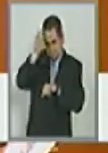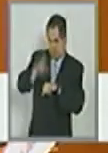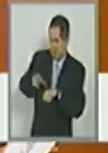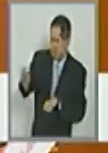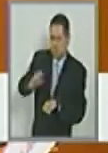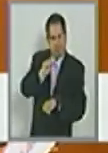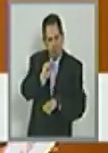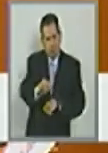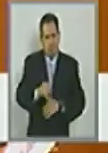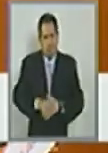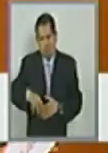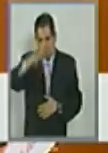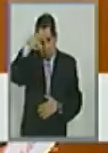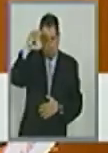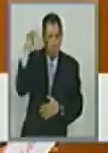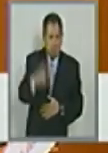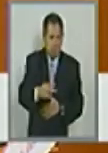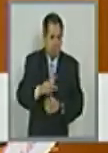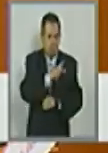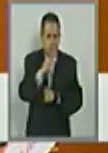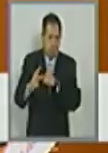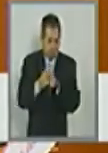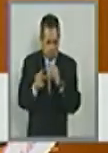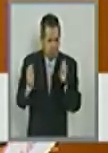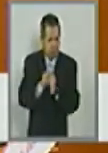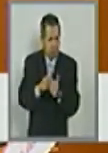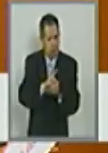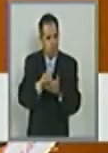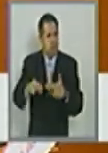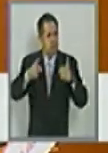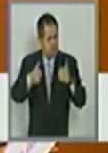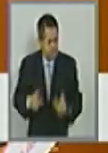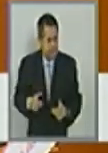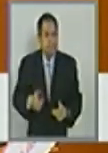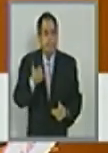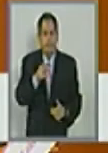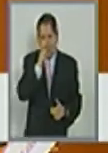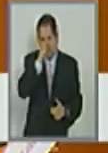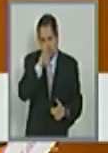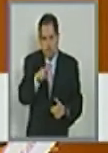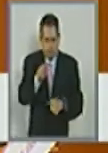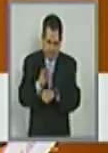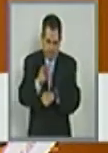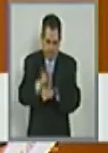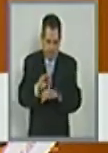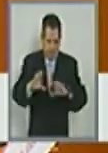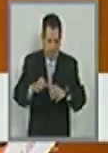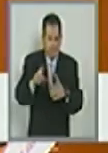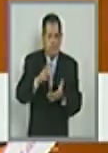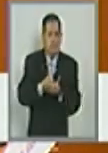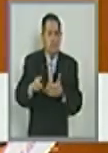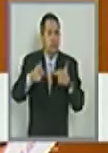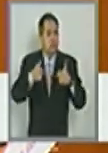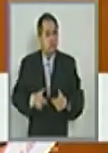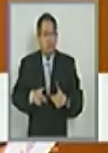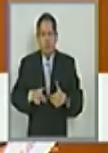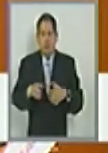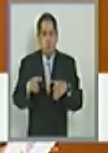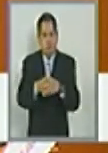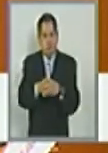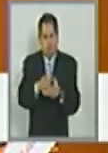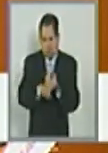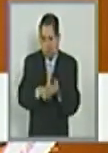directiva. México es un país que cree en los derechos humanos y así como defendemos los derechos humanos en el